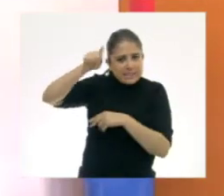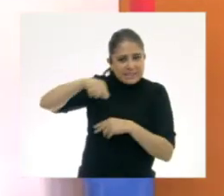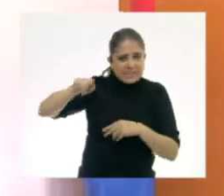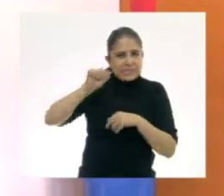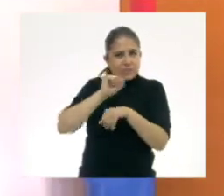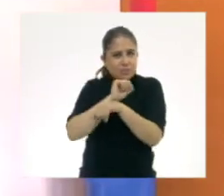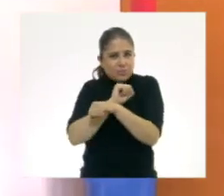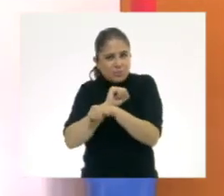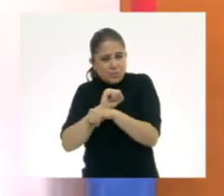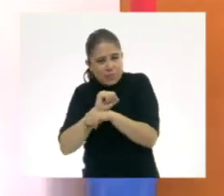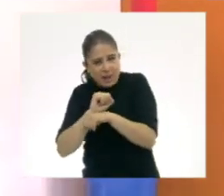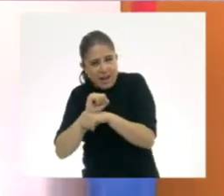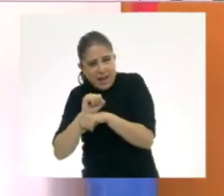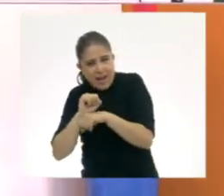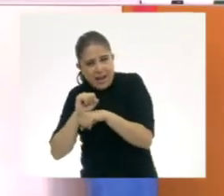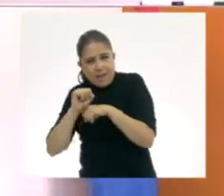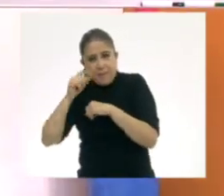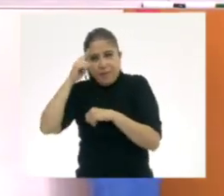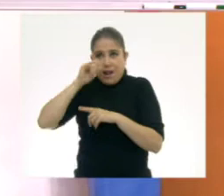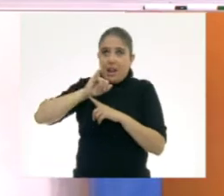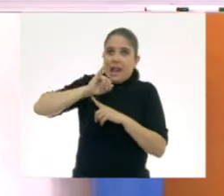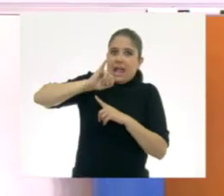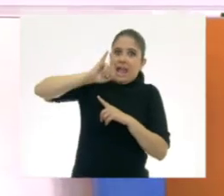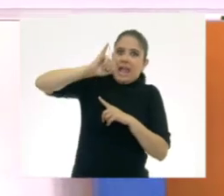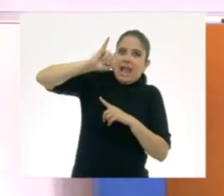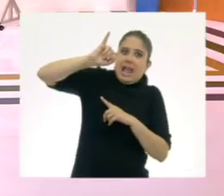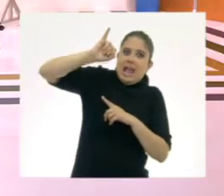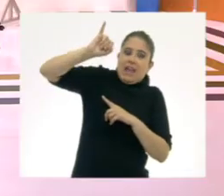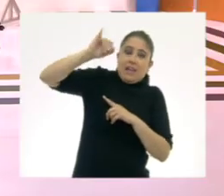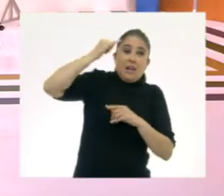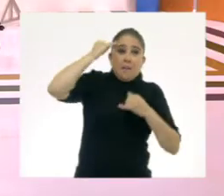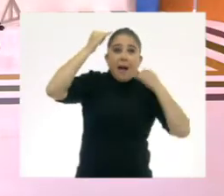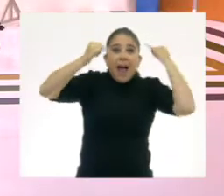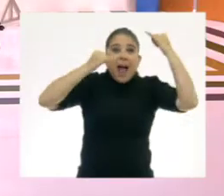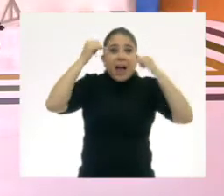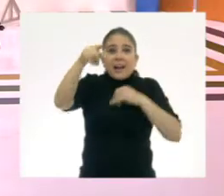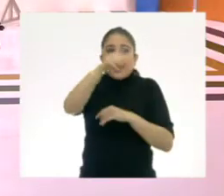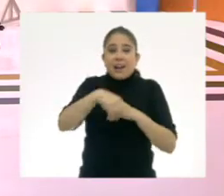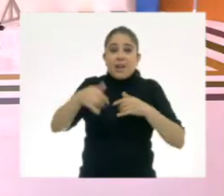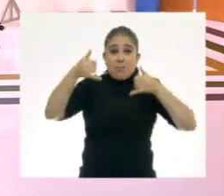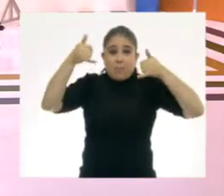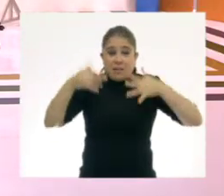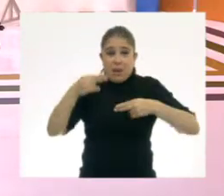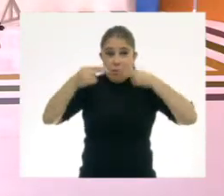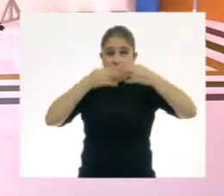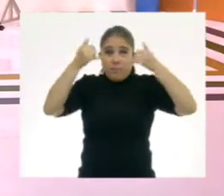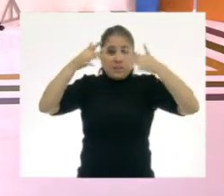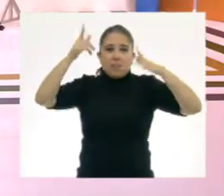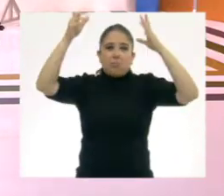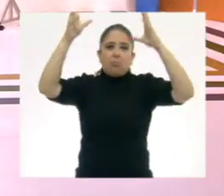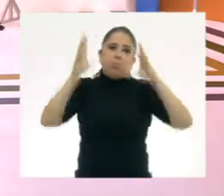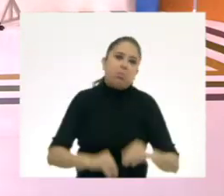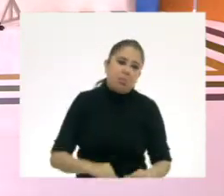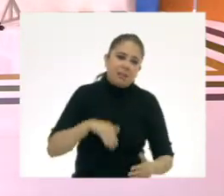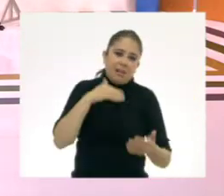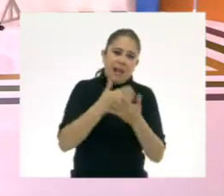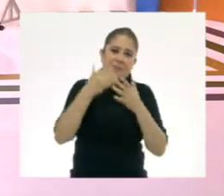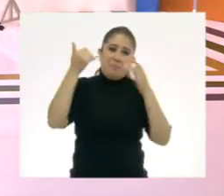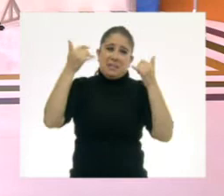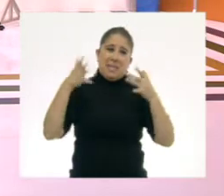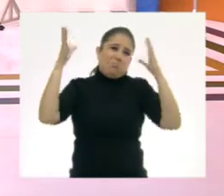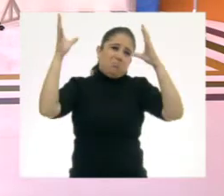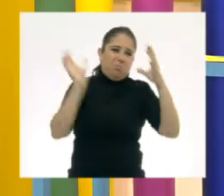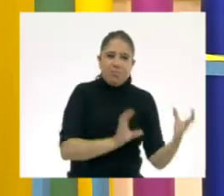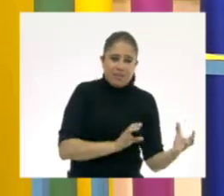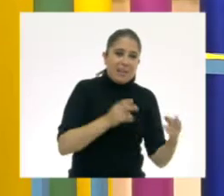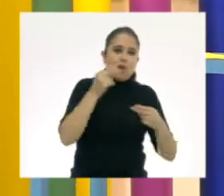son livianas para poder estar tan arriba, ¿no? Exacto. Porque imagínate, si las nubes fueran pesadas, no podrían estar allá. Se caerían, ¿no?